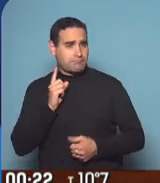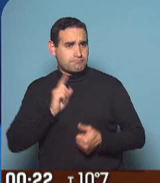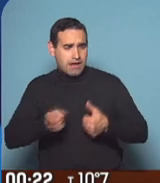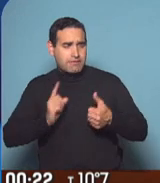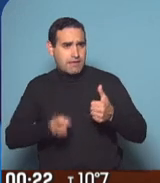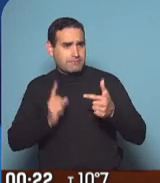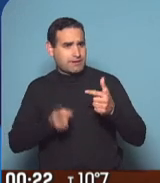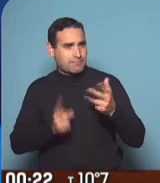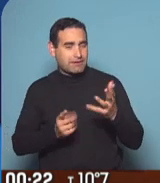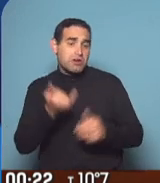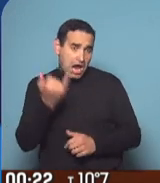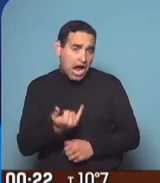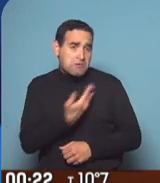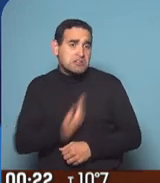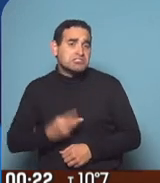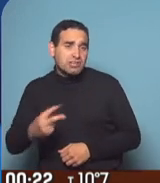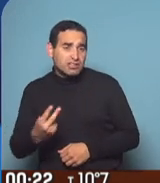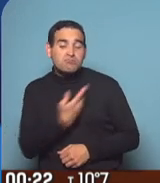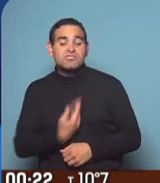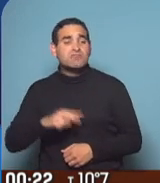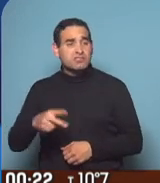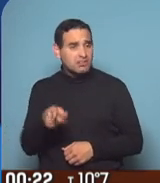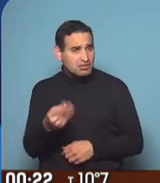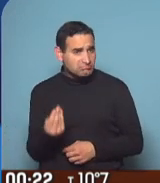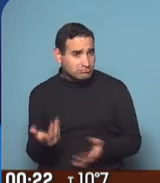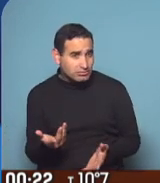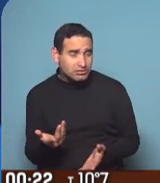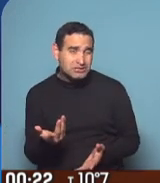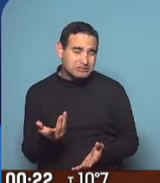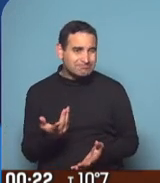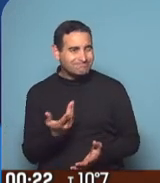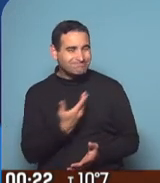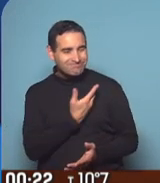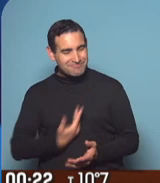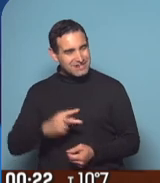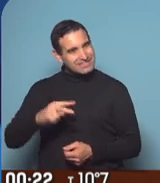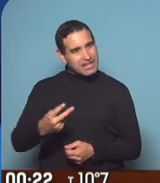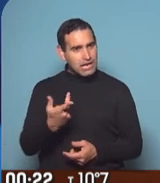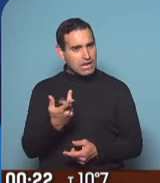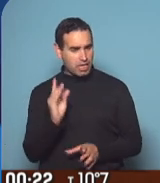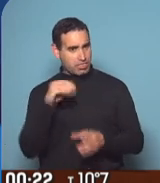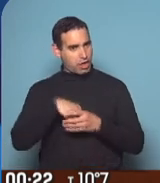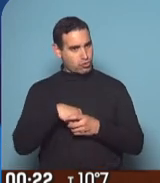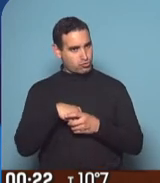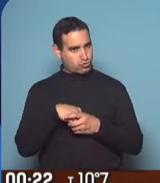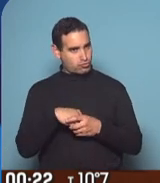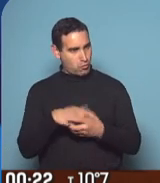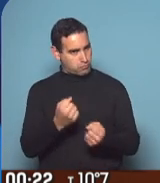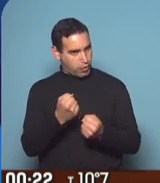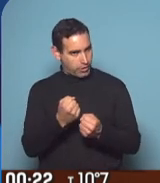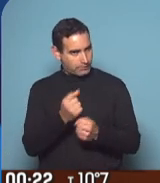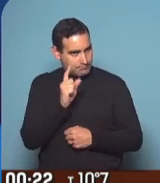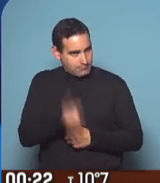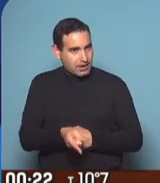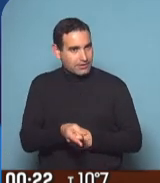sin embargo vos tenés presidente y vice y el vicepresidente que es una figura híbrida porque es parte del poder ejecutivo pero el poder ejecutivo es